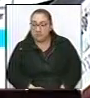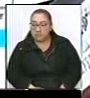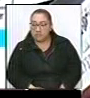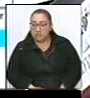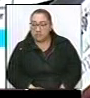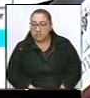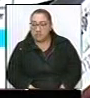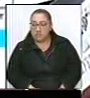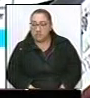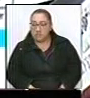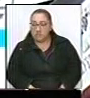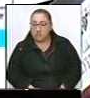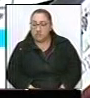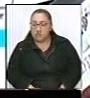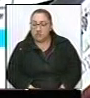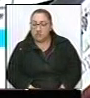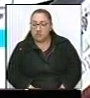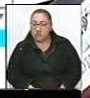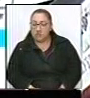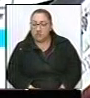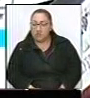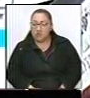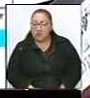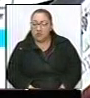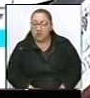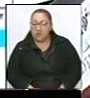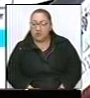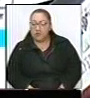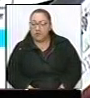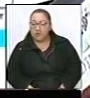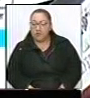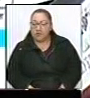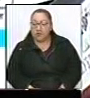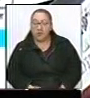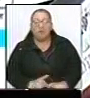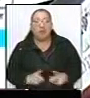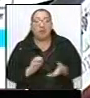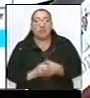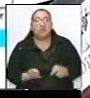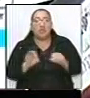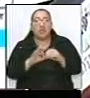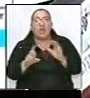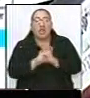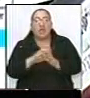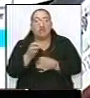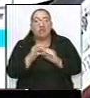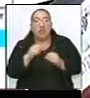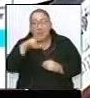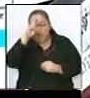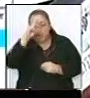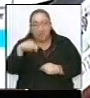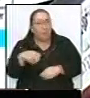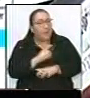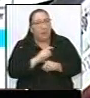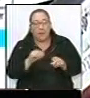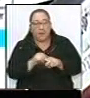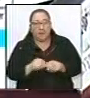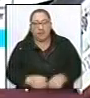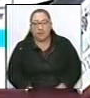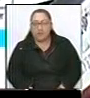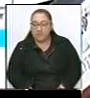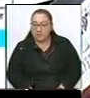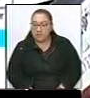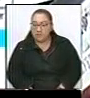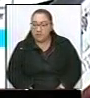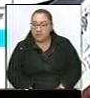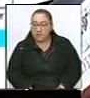no se vetan. Y básicamente el origen es la ley de presupuesto. Que en el Perú eso ya no pasa, porque